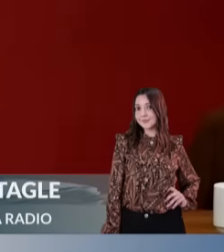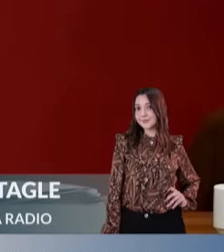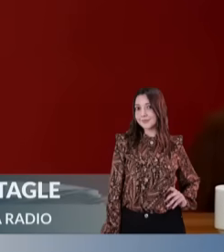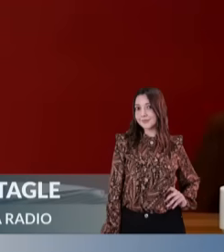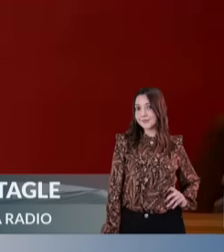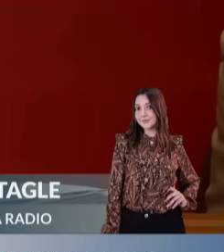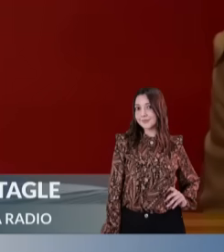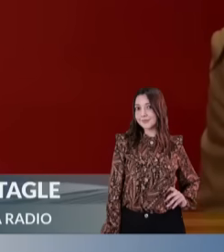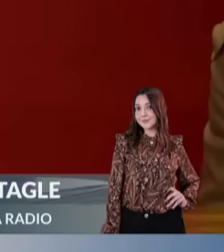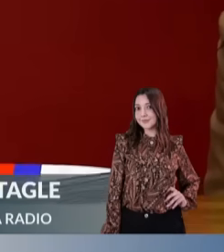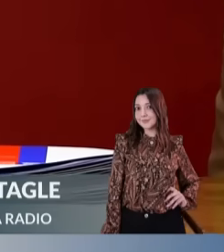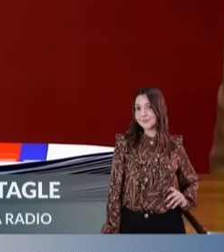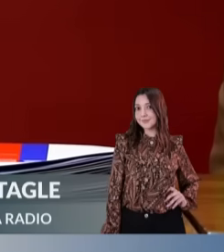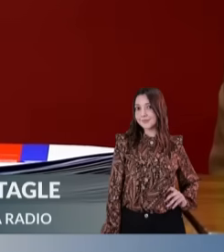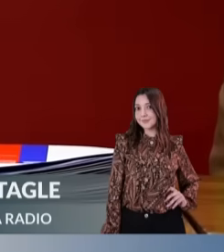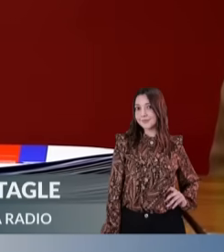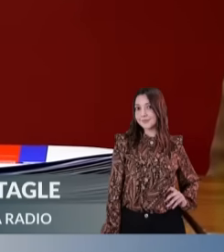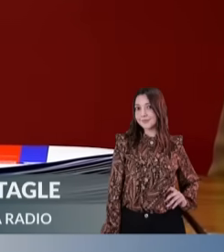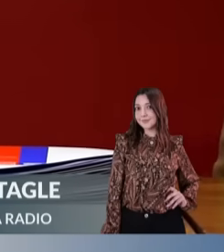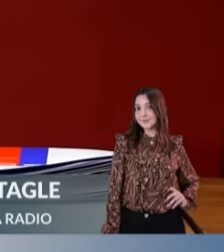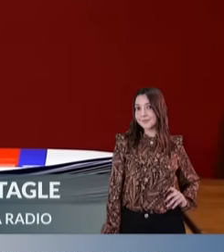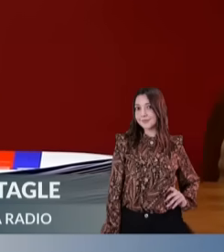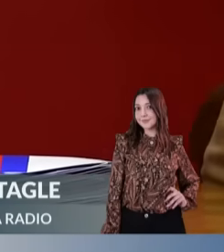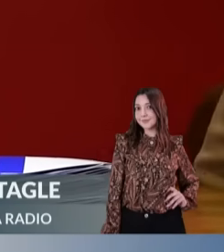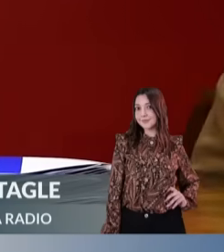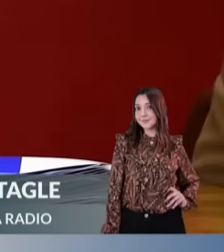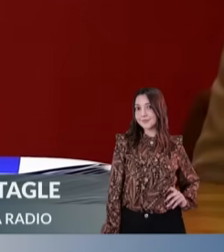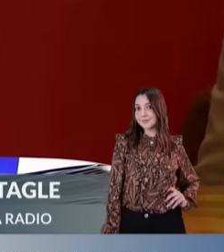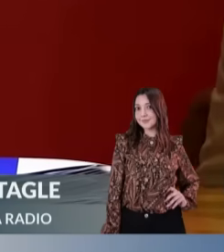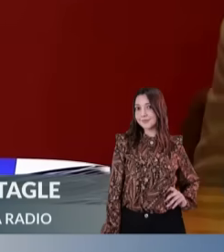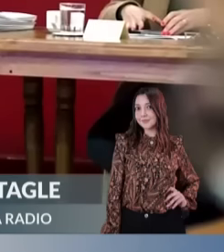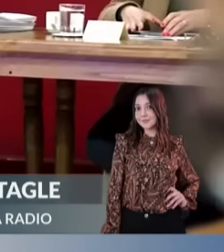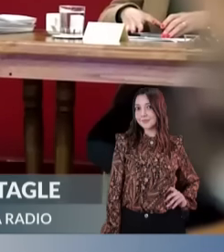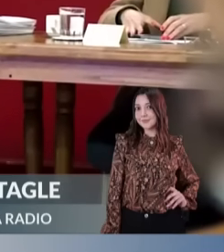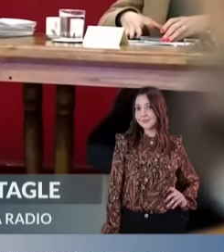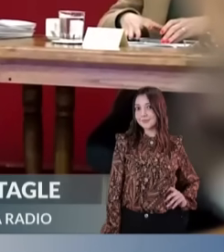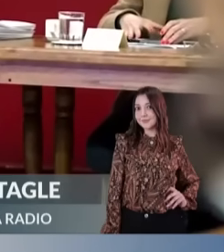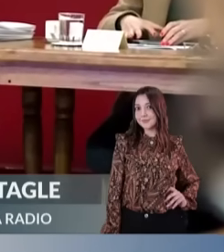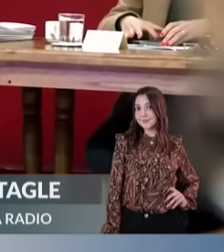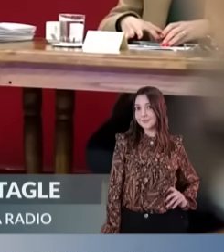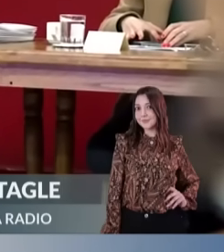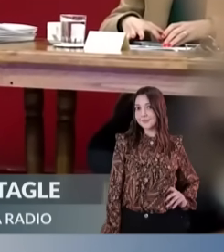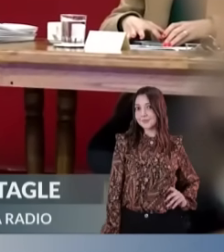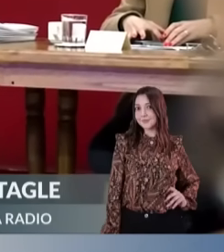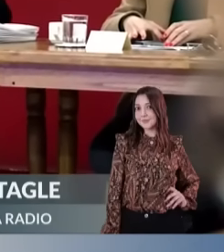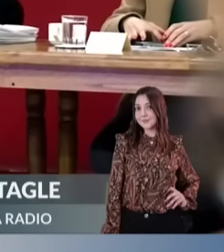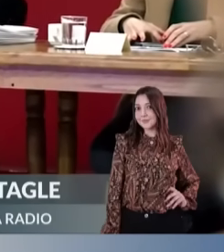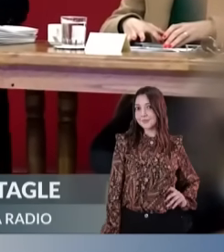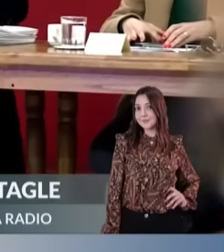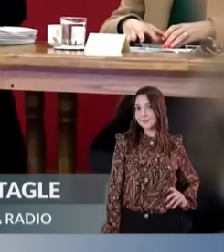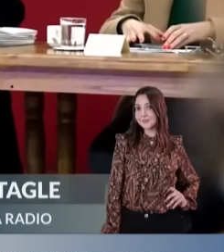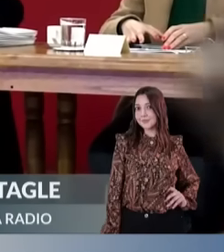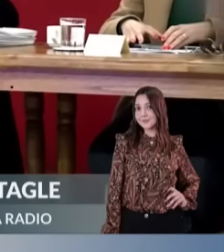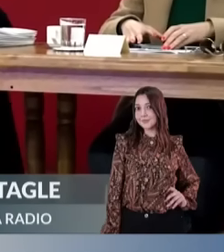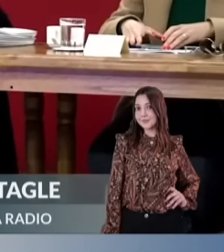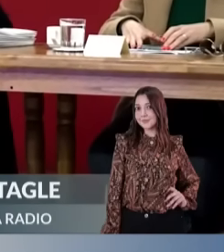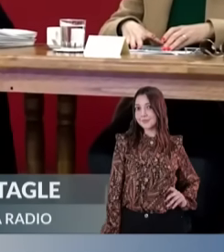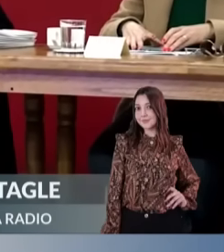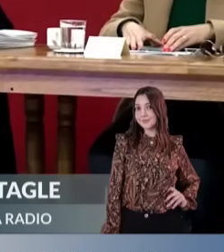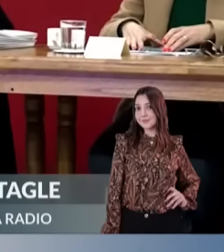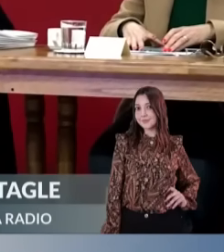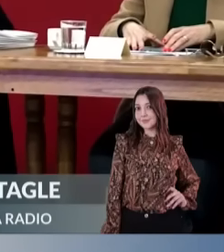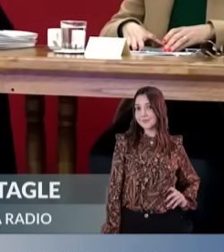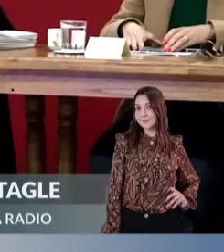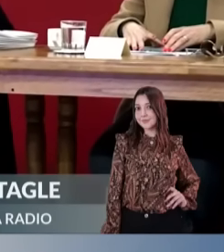traspasos de recursos, conflictos de interés, pero fundamentalmente, ¿cómo se puede evitar la corrupción? ¿Qué ocurrió por temas de agenda?